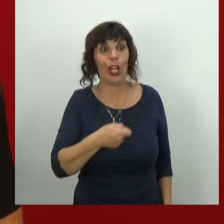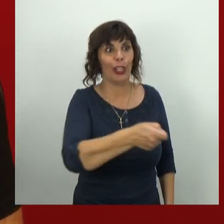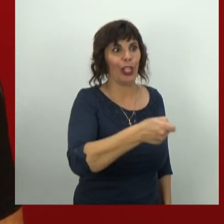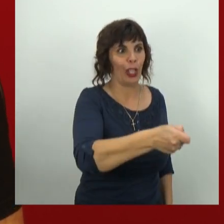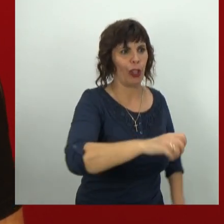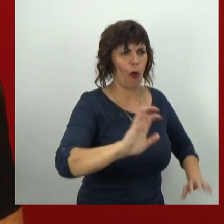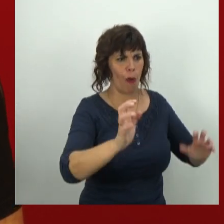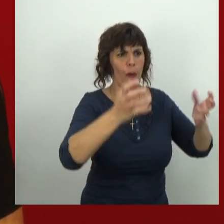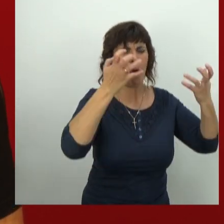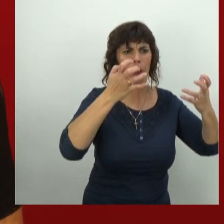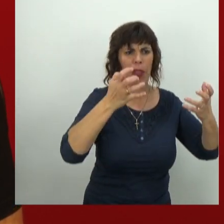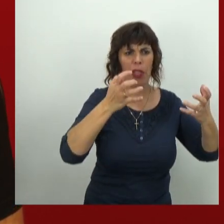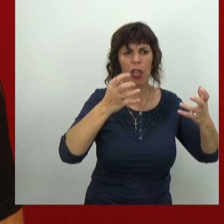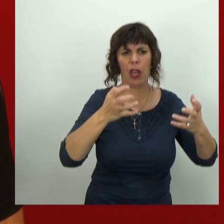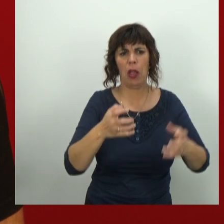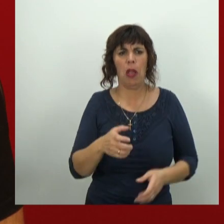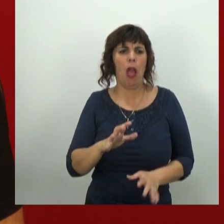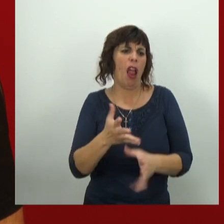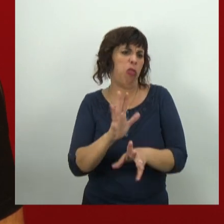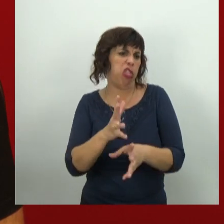indiferencia del ser humano,